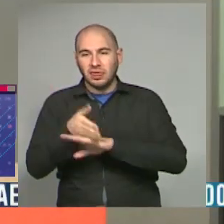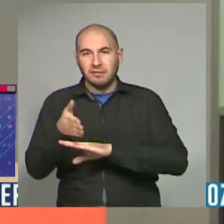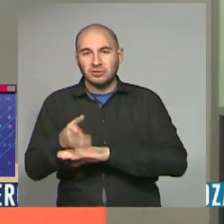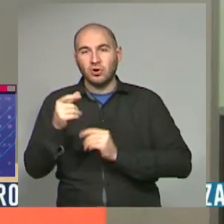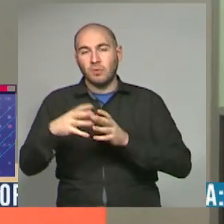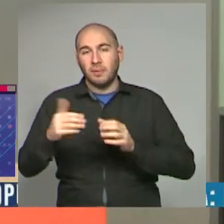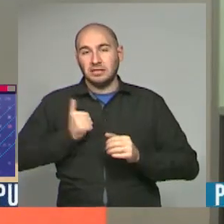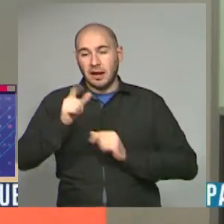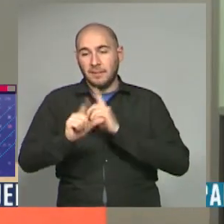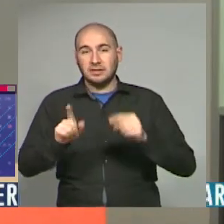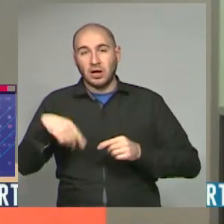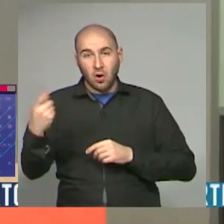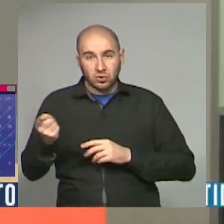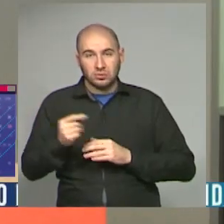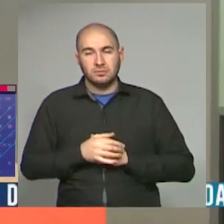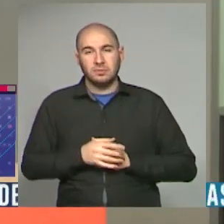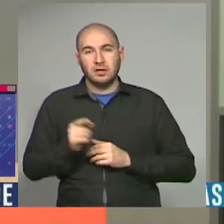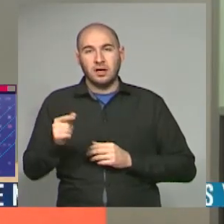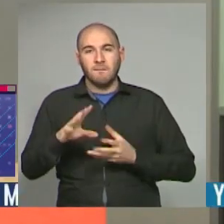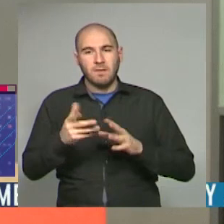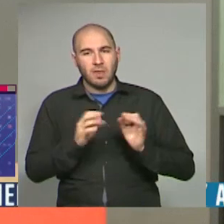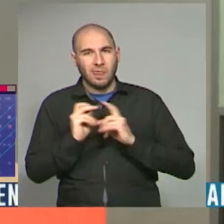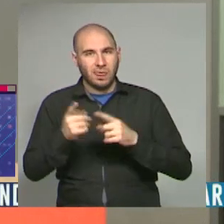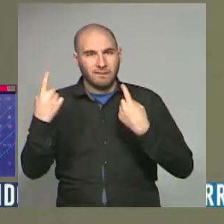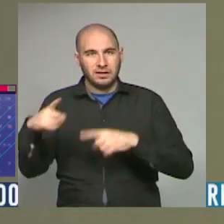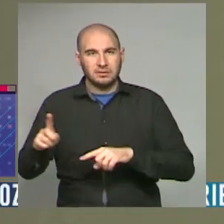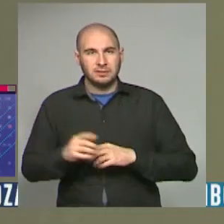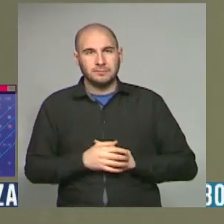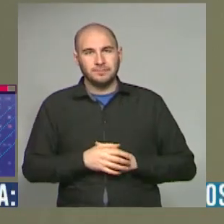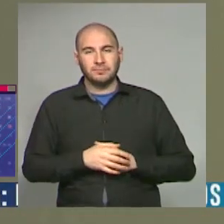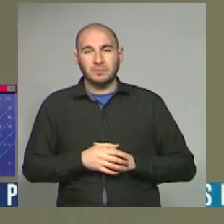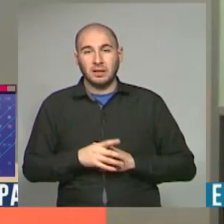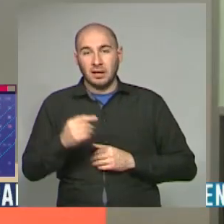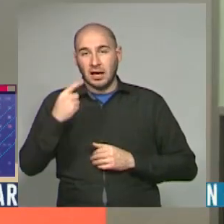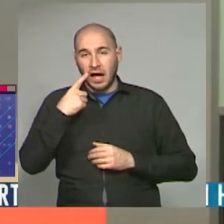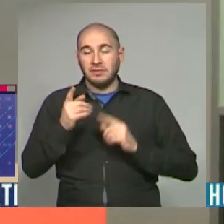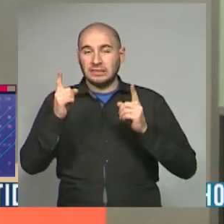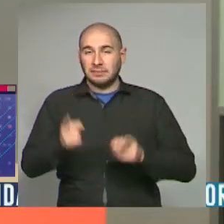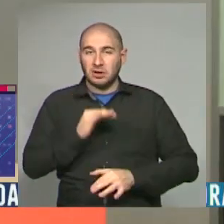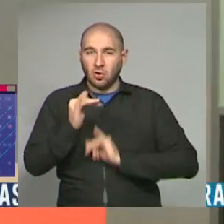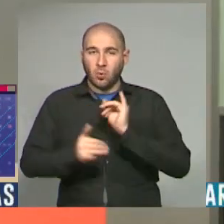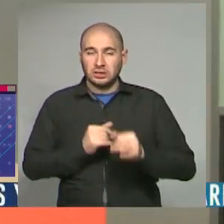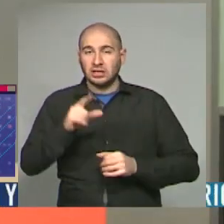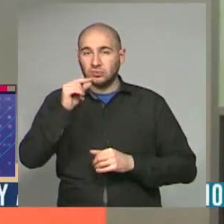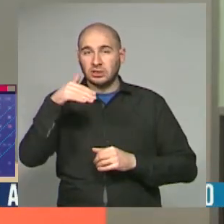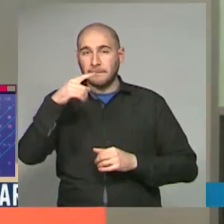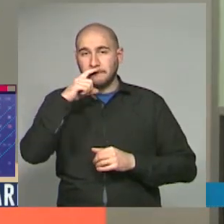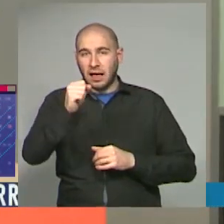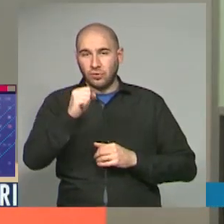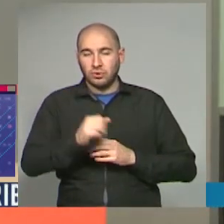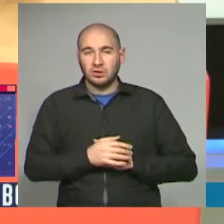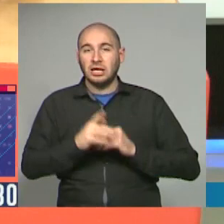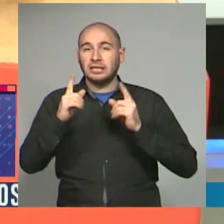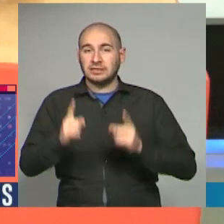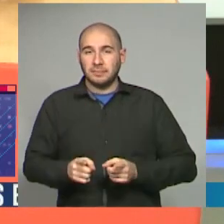de fuerzas militares de otros países, ya el tono de la discusión es distinta, sin duda. Bueno, ¿te parece que también repasemos el tuit de Nicolás Maduro,